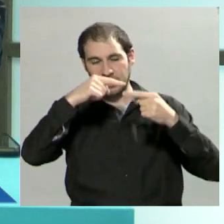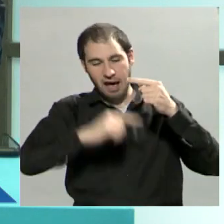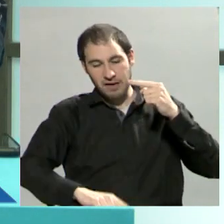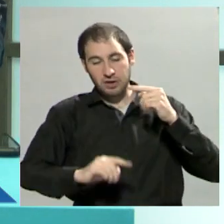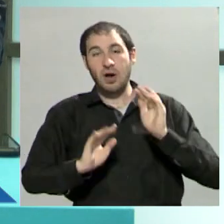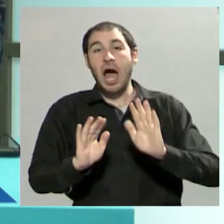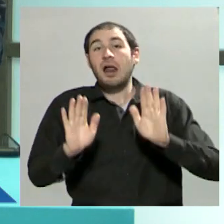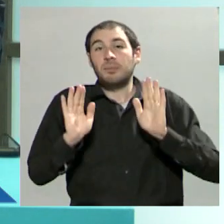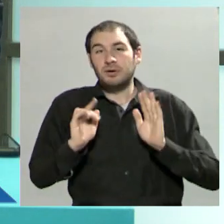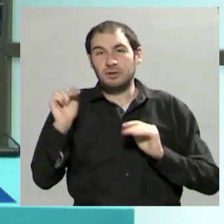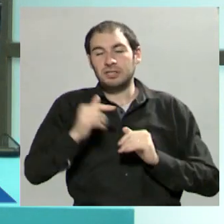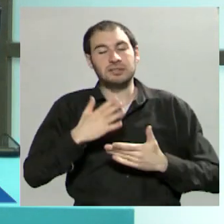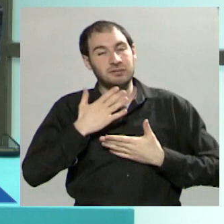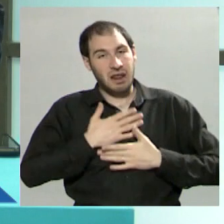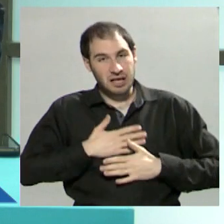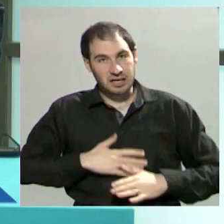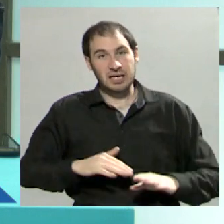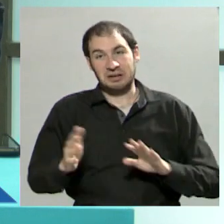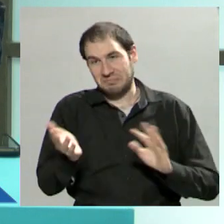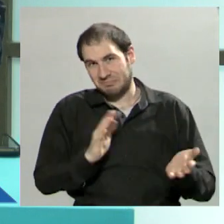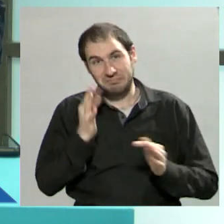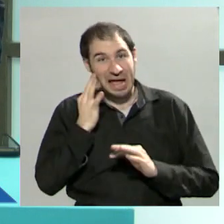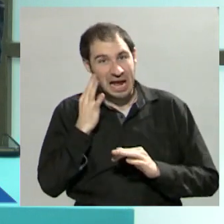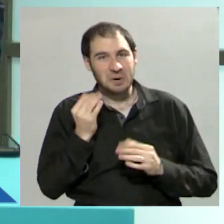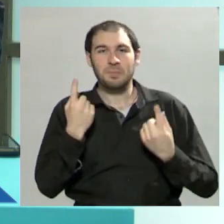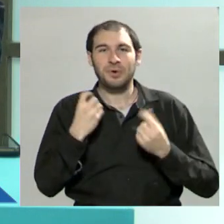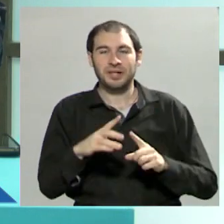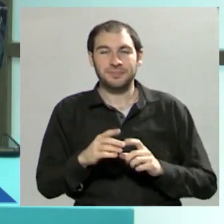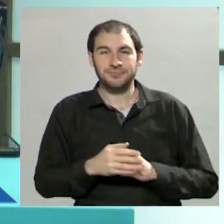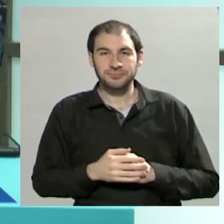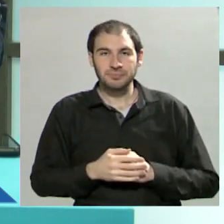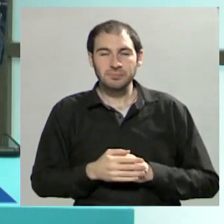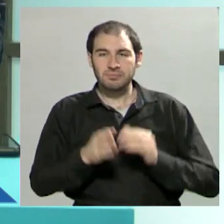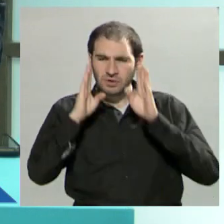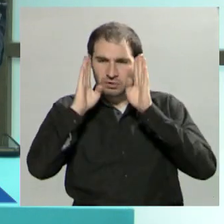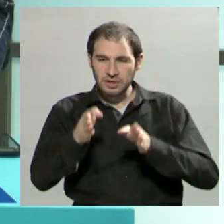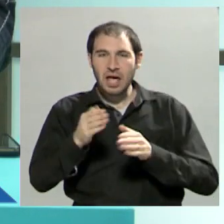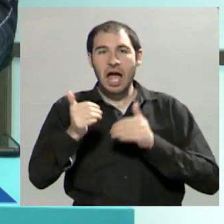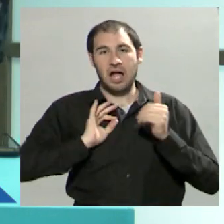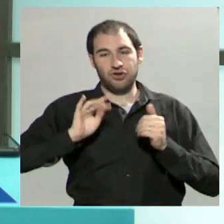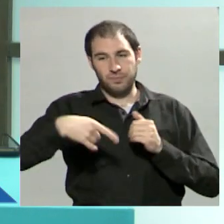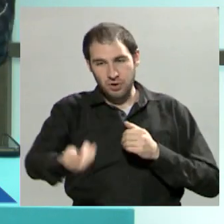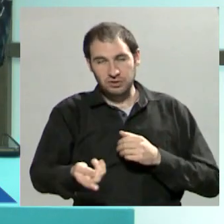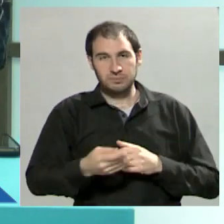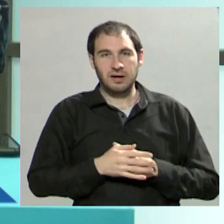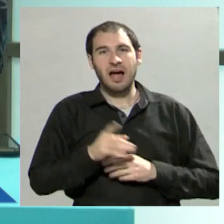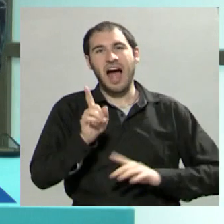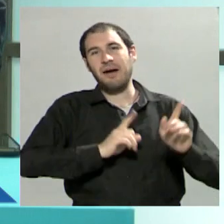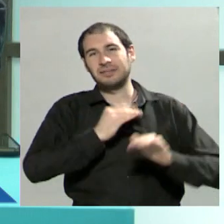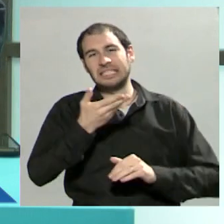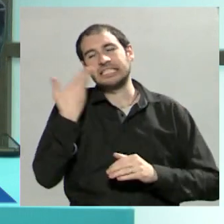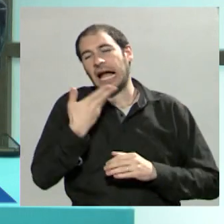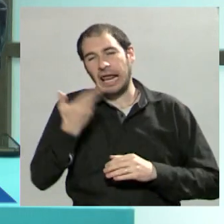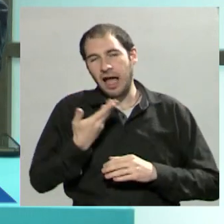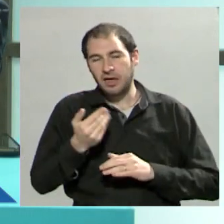a lo mejor le permite respirar cierta tranquilidad pensando en el otro año. Uno, por ahí es